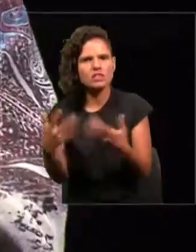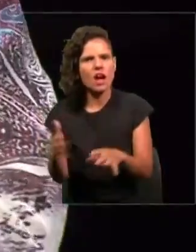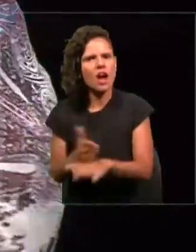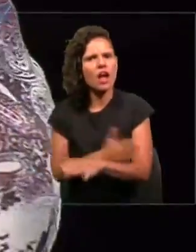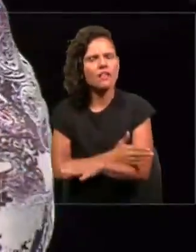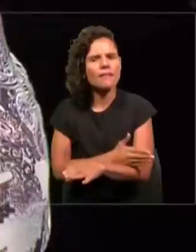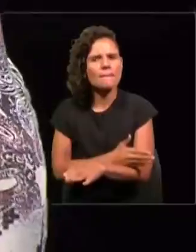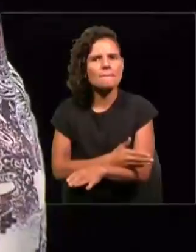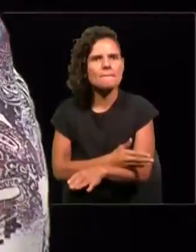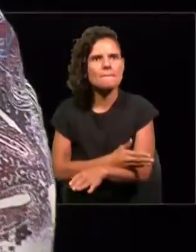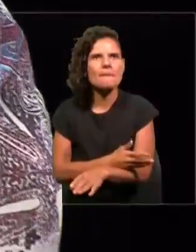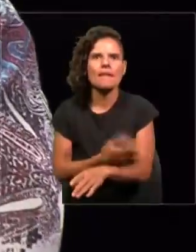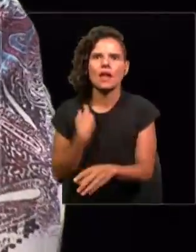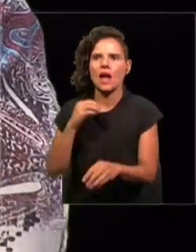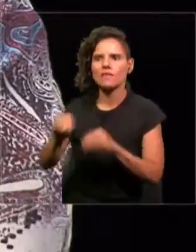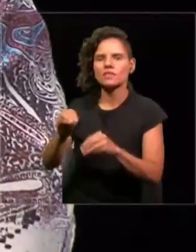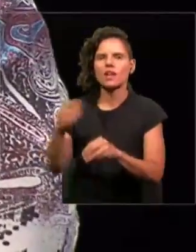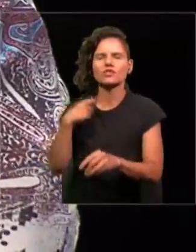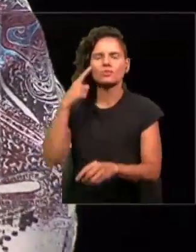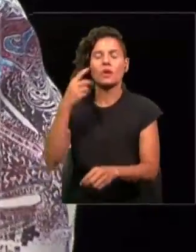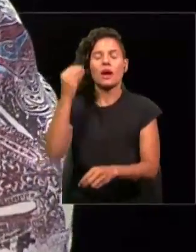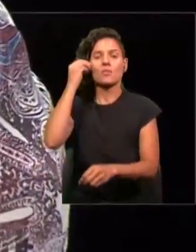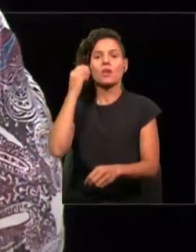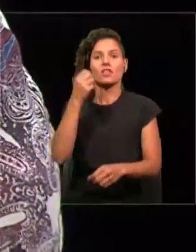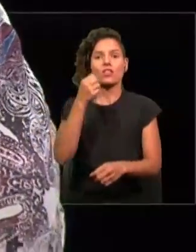advertidas, yo desde los años 60 y